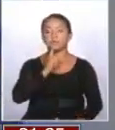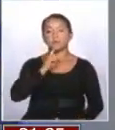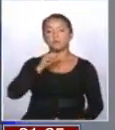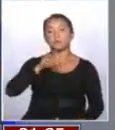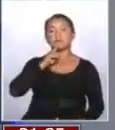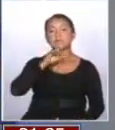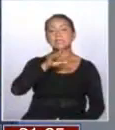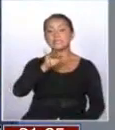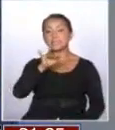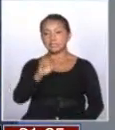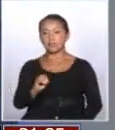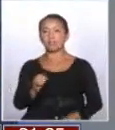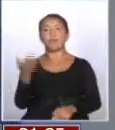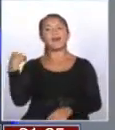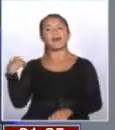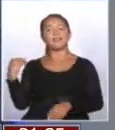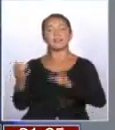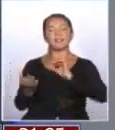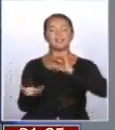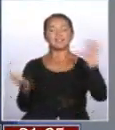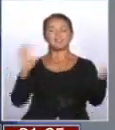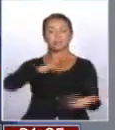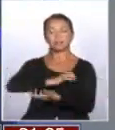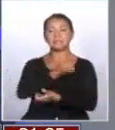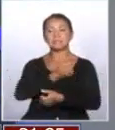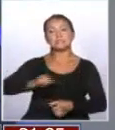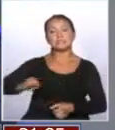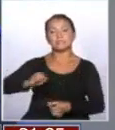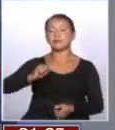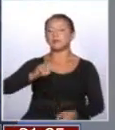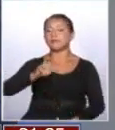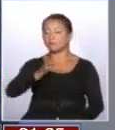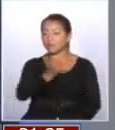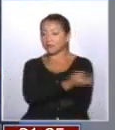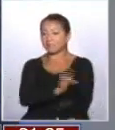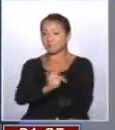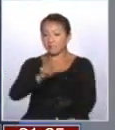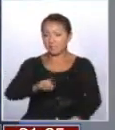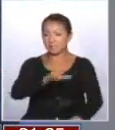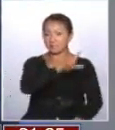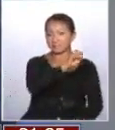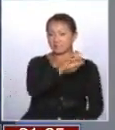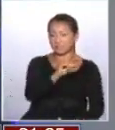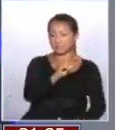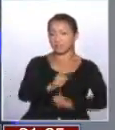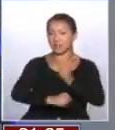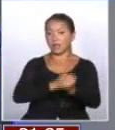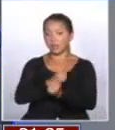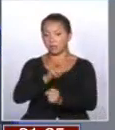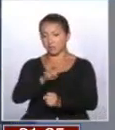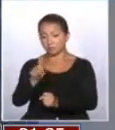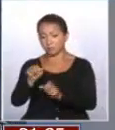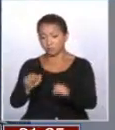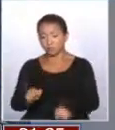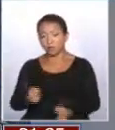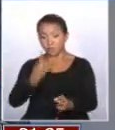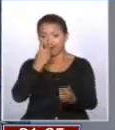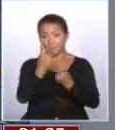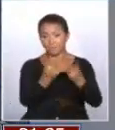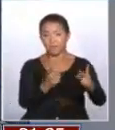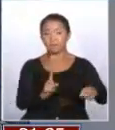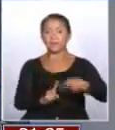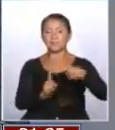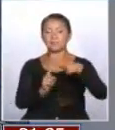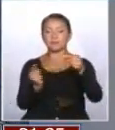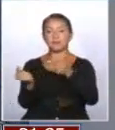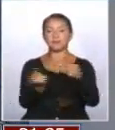de la tradición de la Revolución Francesa, 1700. Estamos en el siglo XXI. Uno puede perfectamente estar participando del